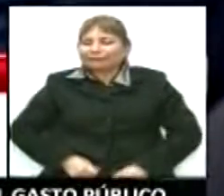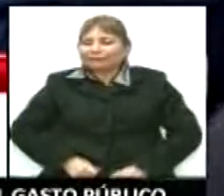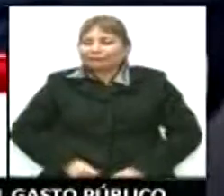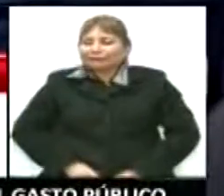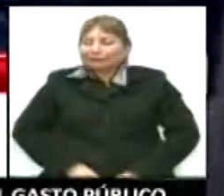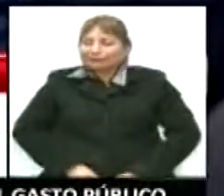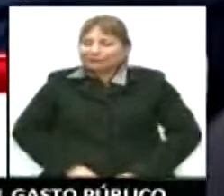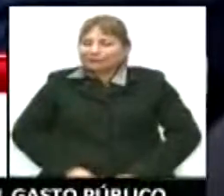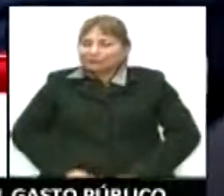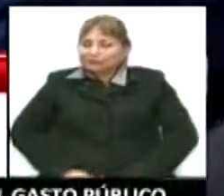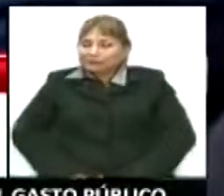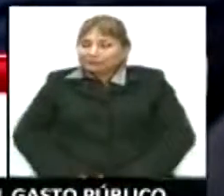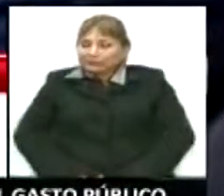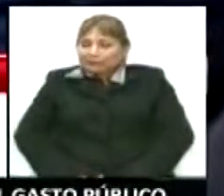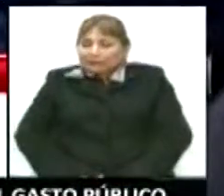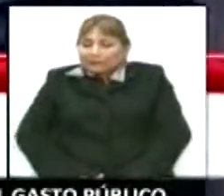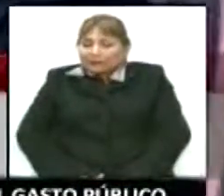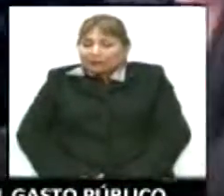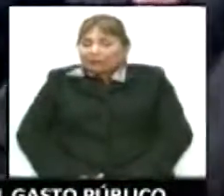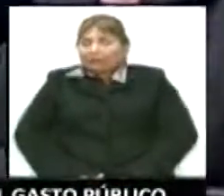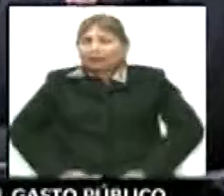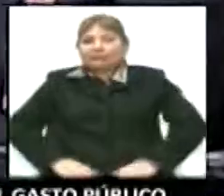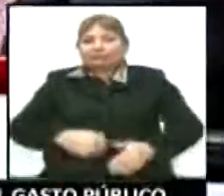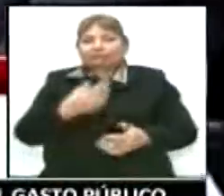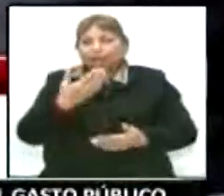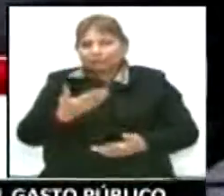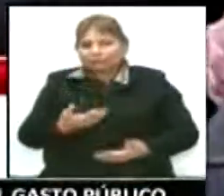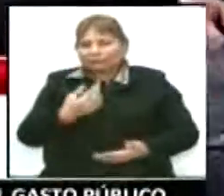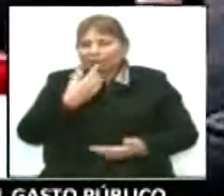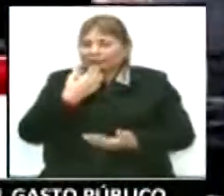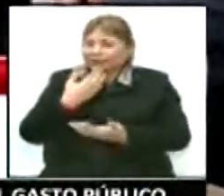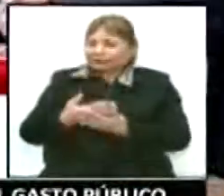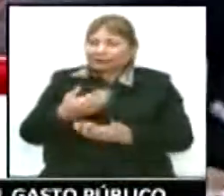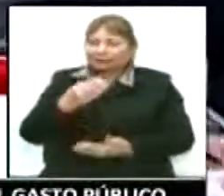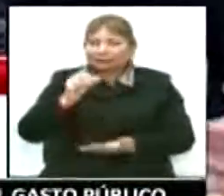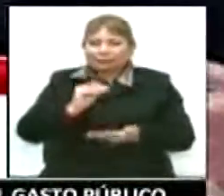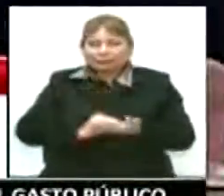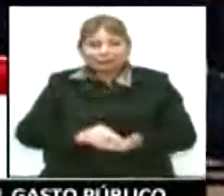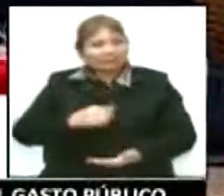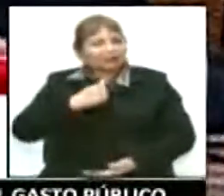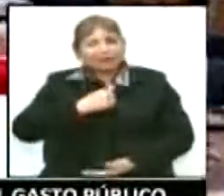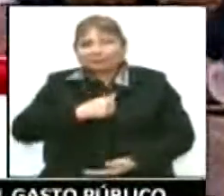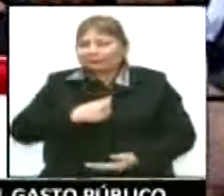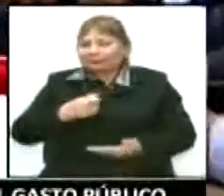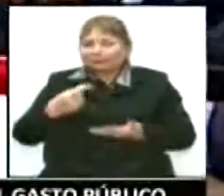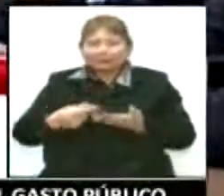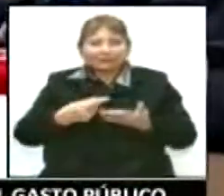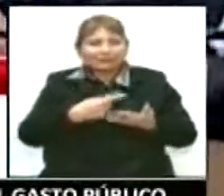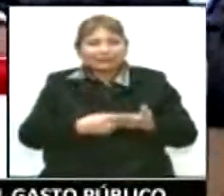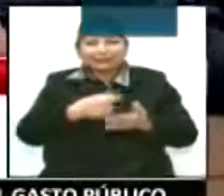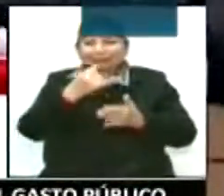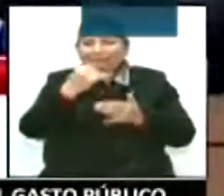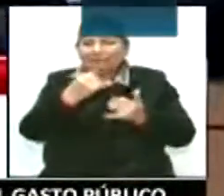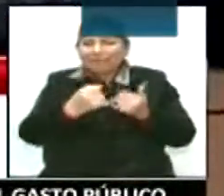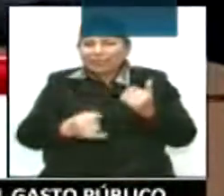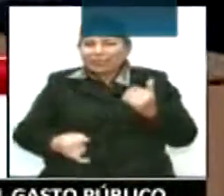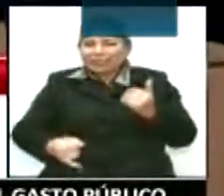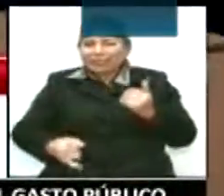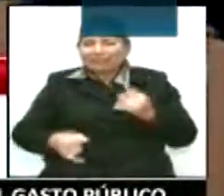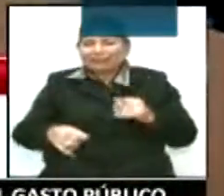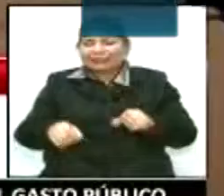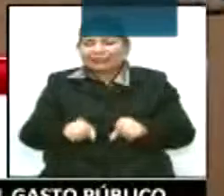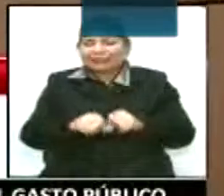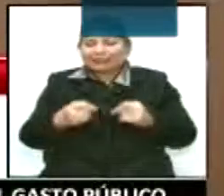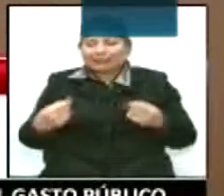Congresista. Gracias, Marisol Espinosa. Presidente, vuelvo a lamentar que con una discusión final se rompa